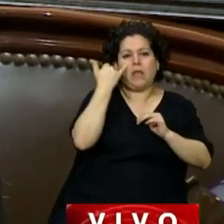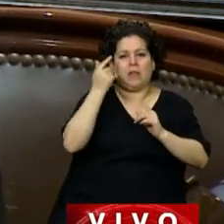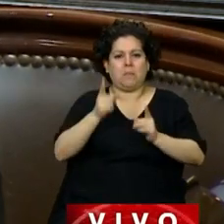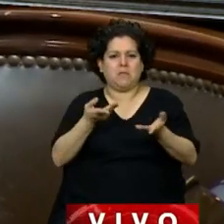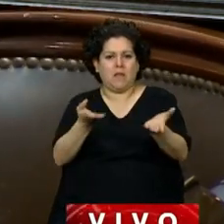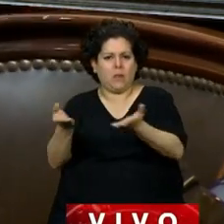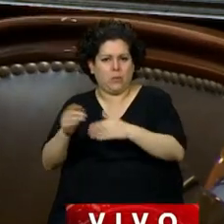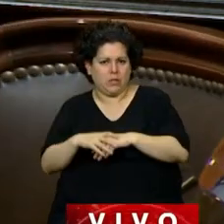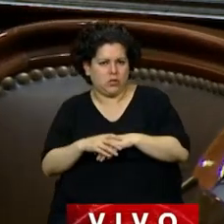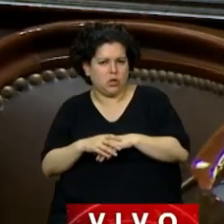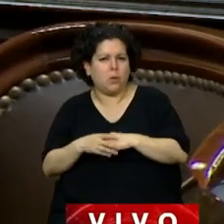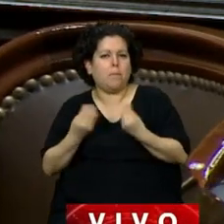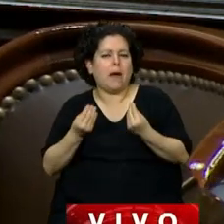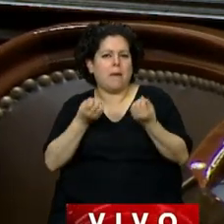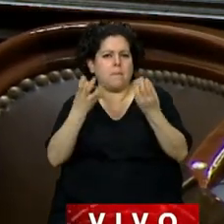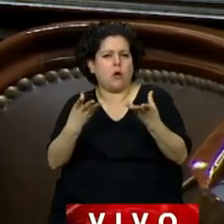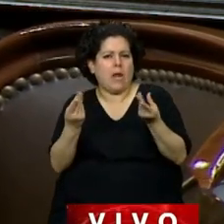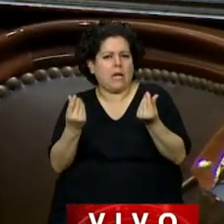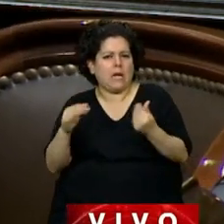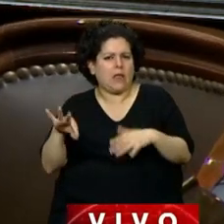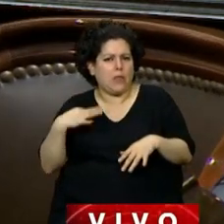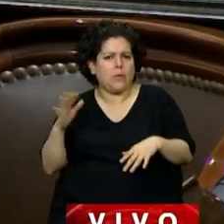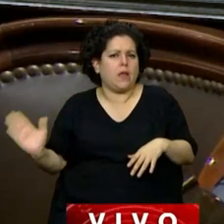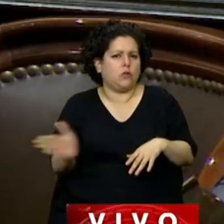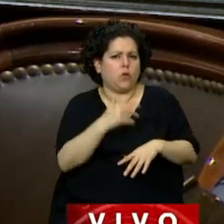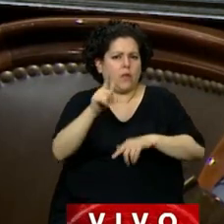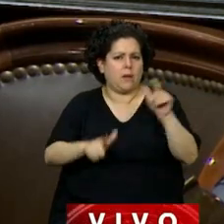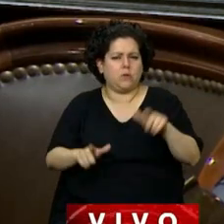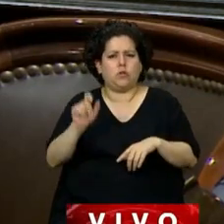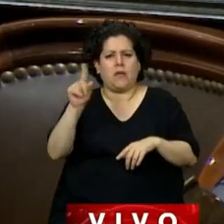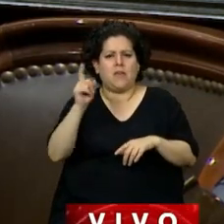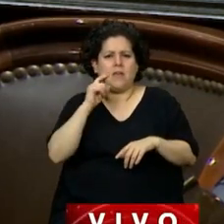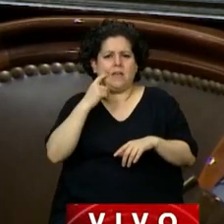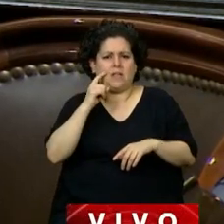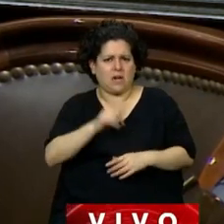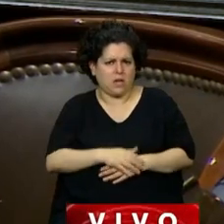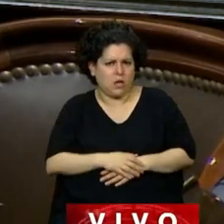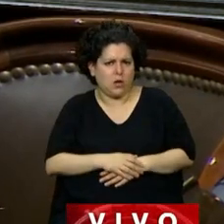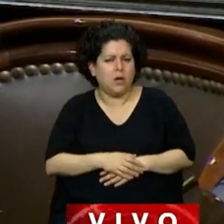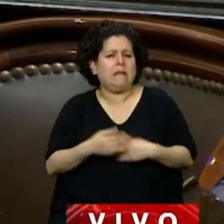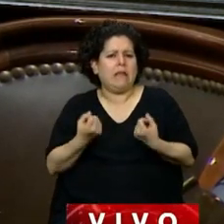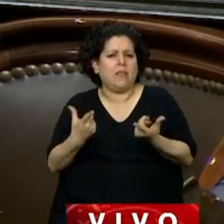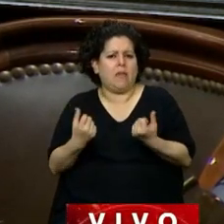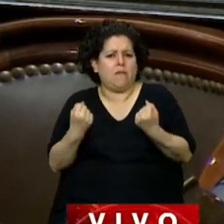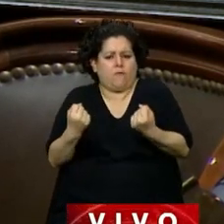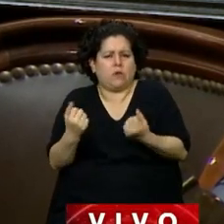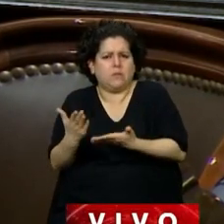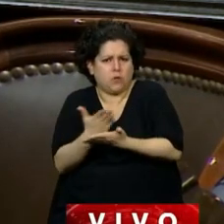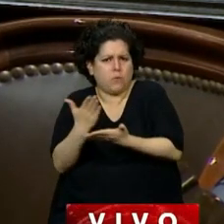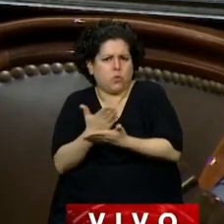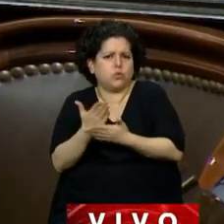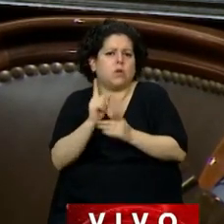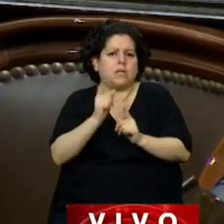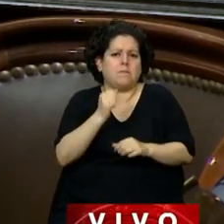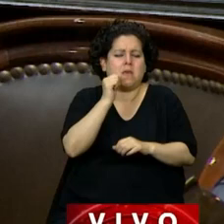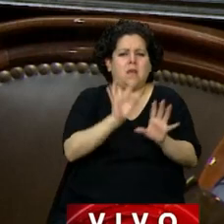servicios que mejoren la calidad de vida de todos los entrerrianos, que fortalezcan al sector productivo y a las